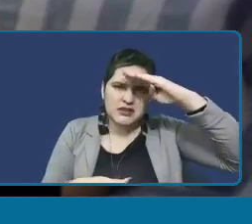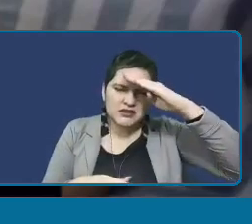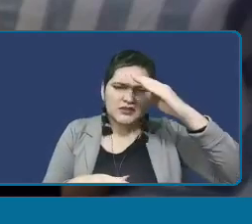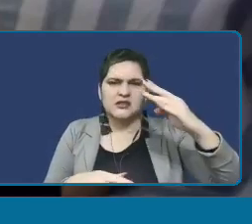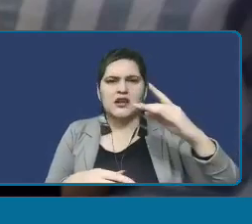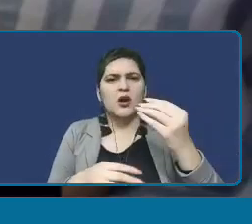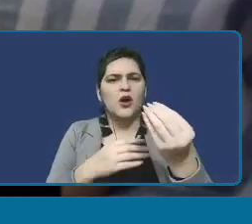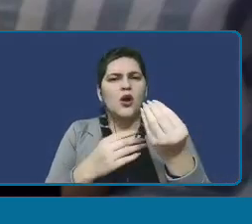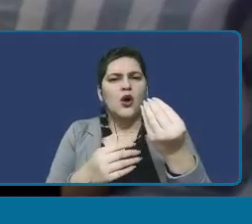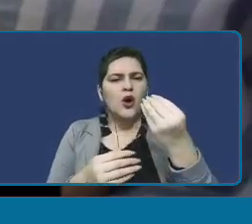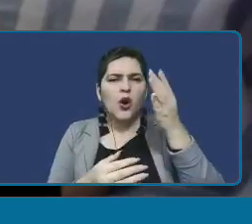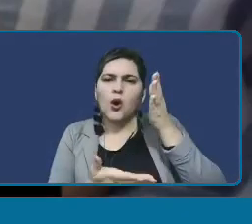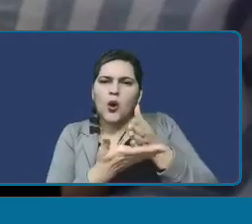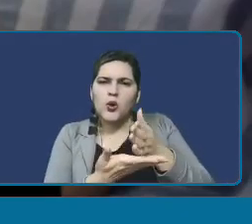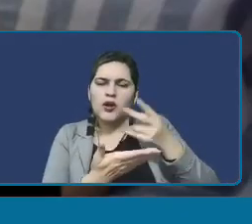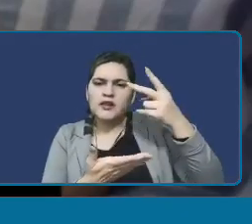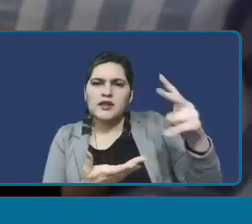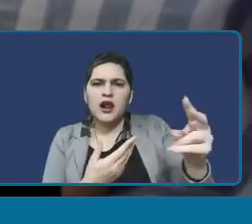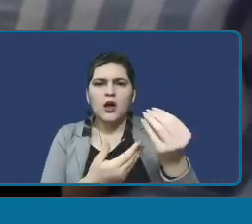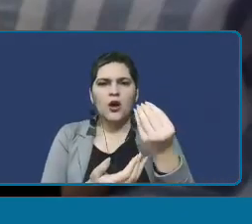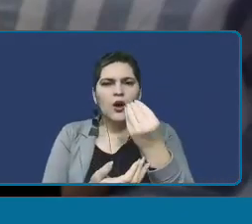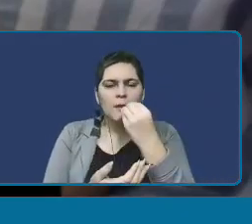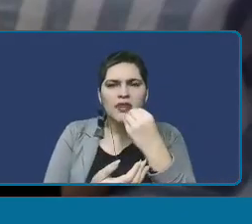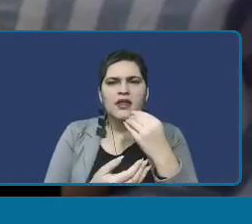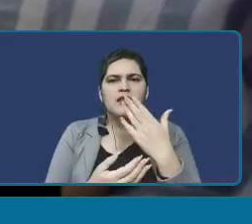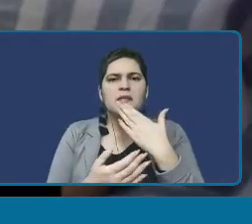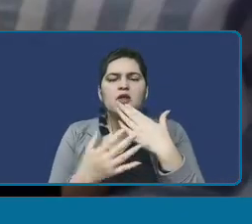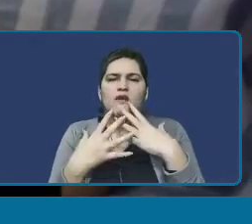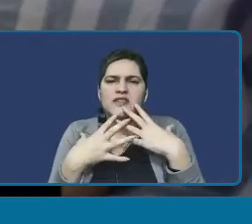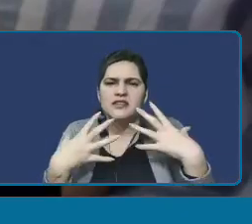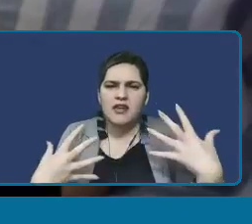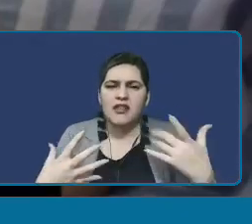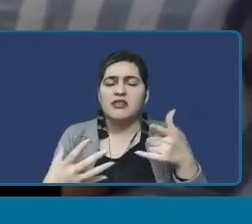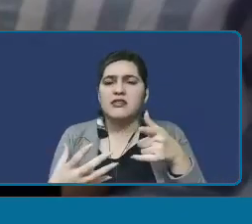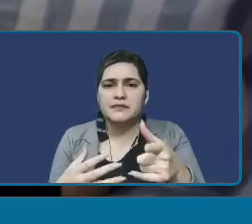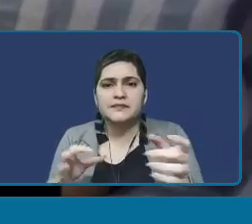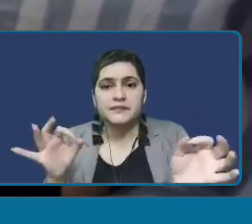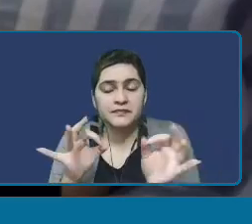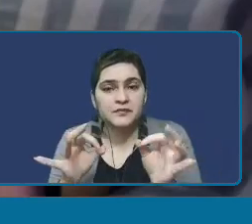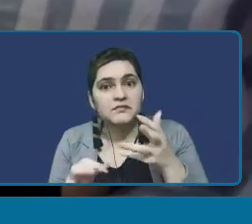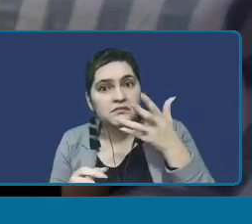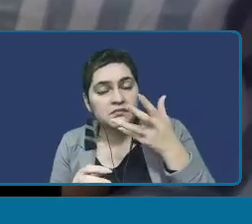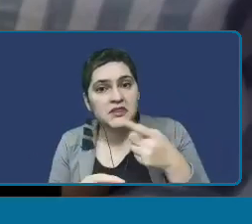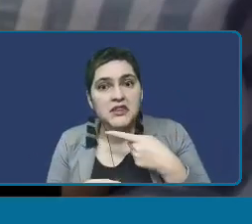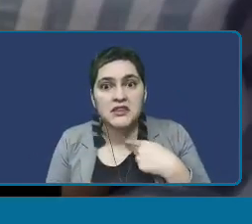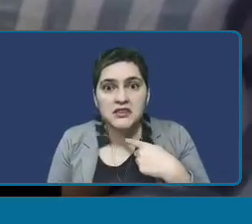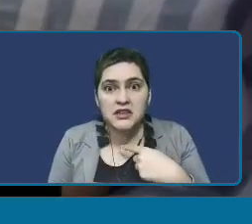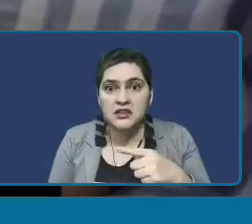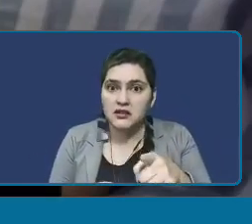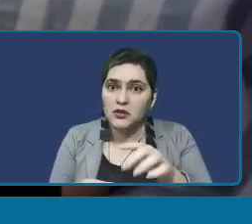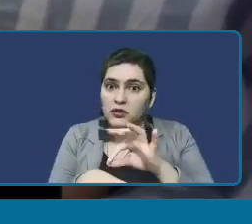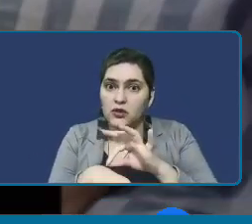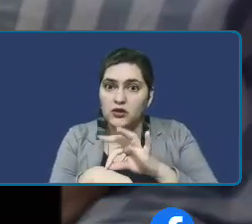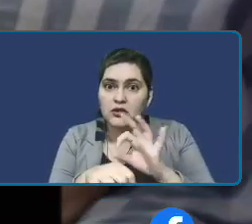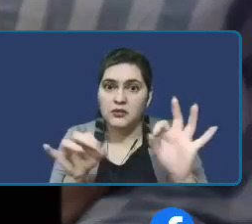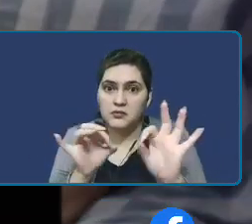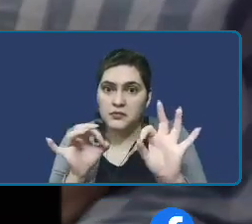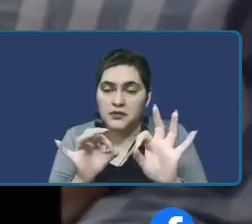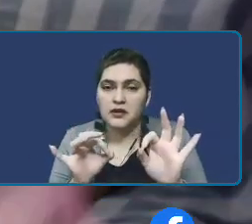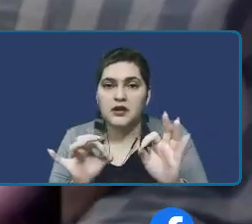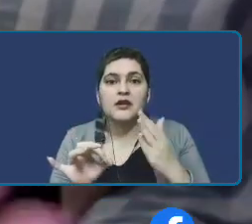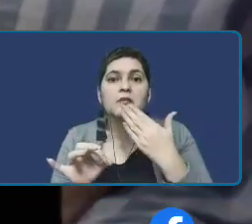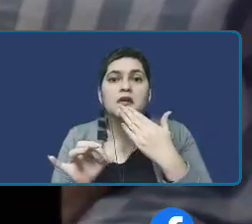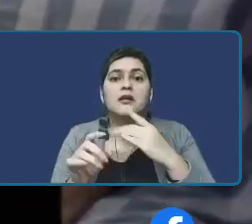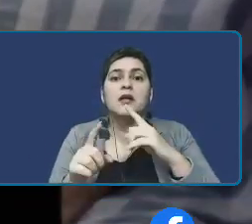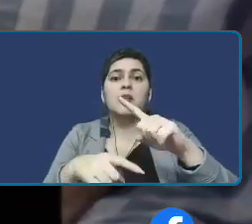sin más, los dejamos con la interesante exposición que tiene preparada la doctora. Y como siempre a la vuelta